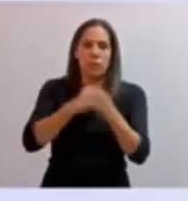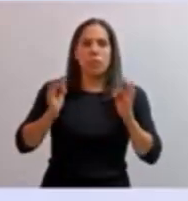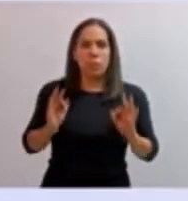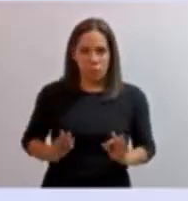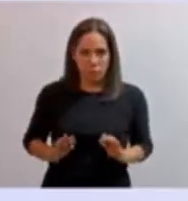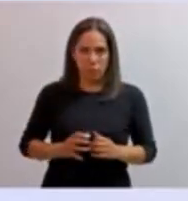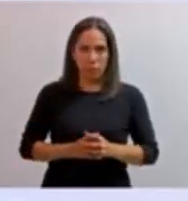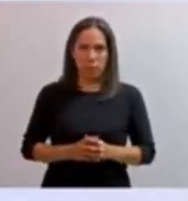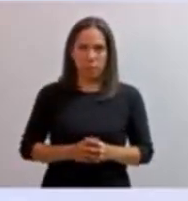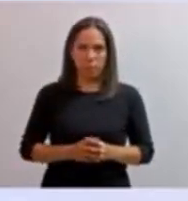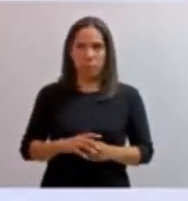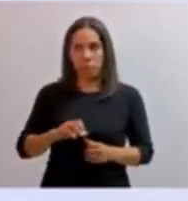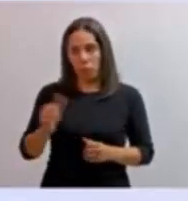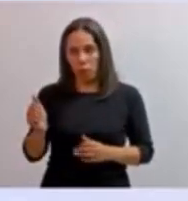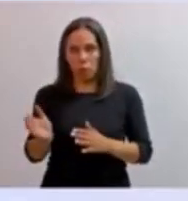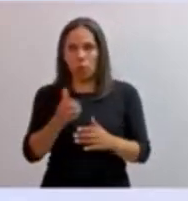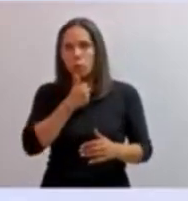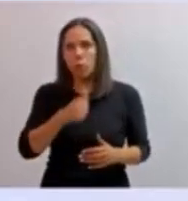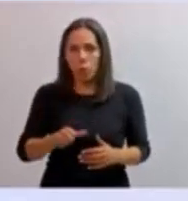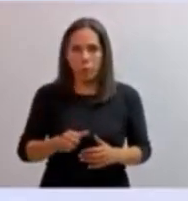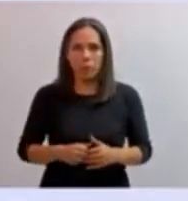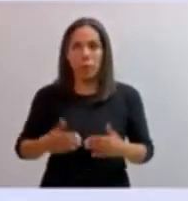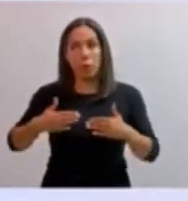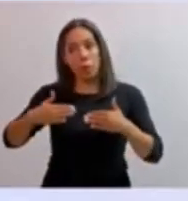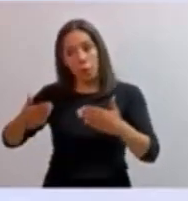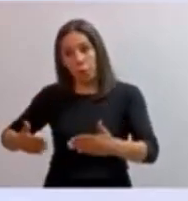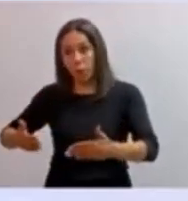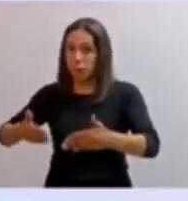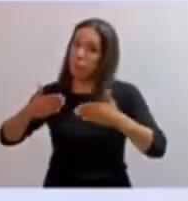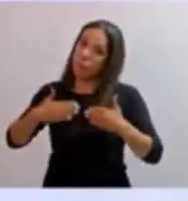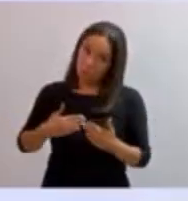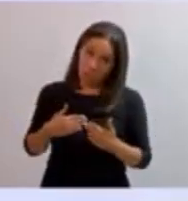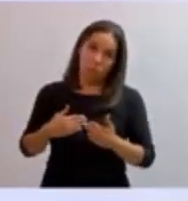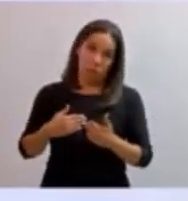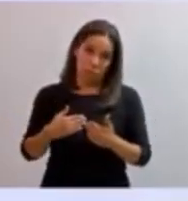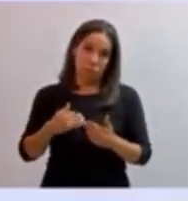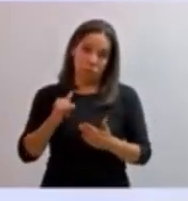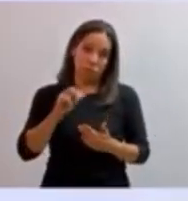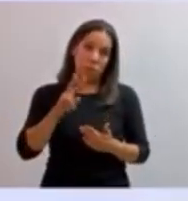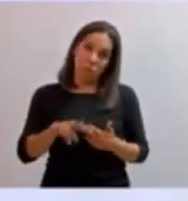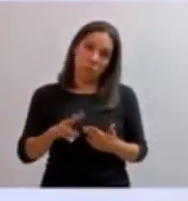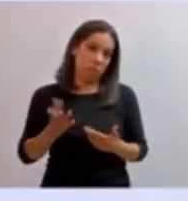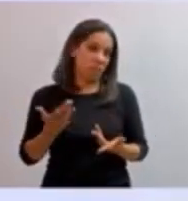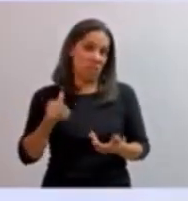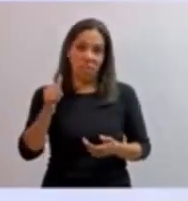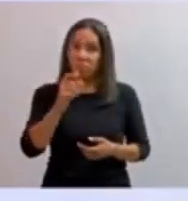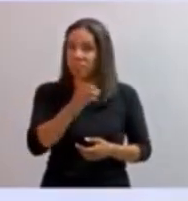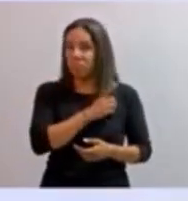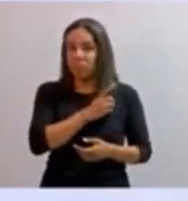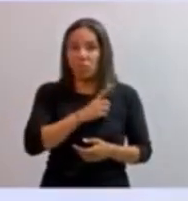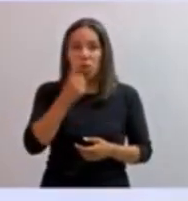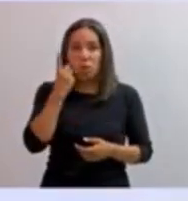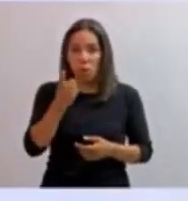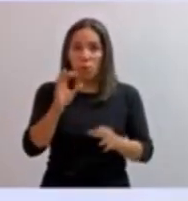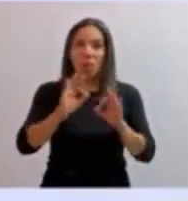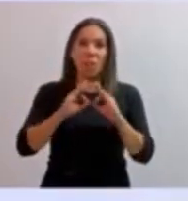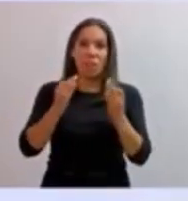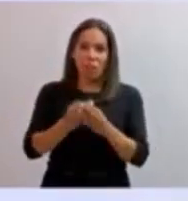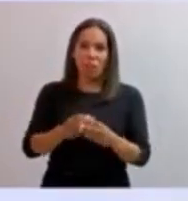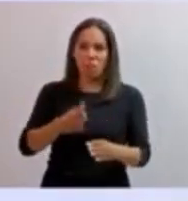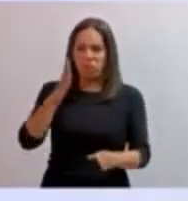confianza es confianza de ambas partes hacia ambas partes. La única manera de avanzar es que se acabe la